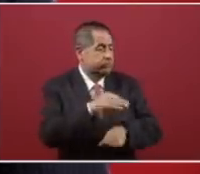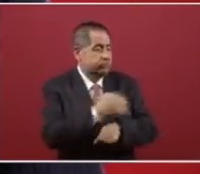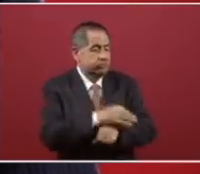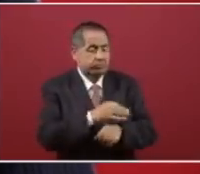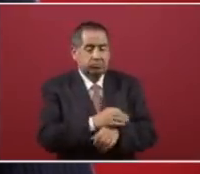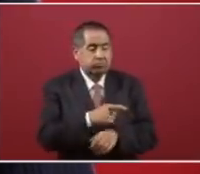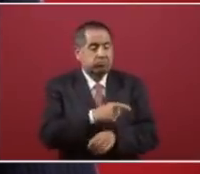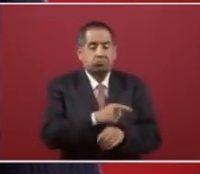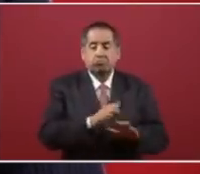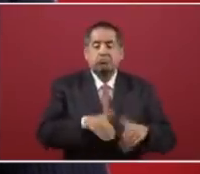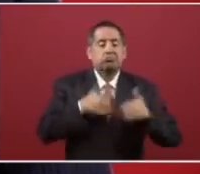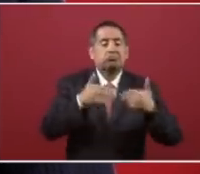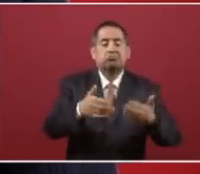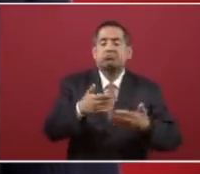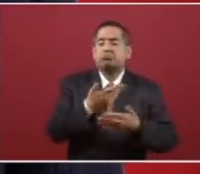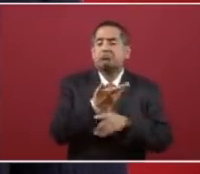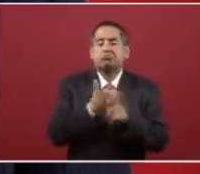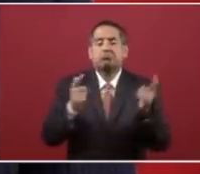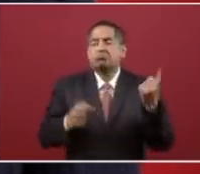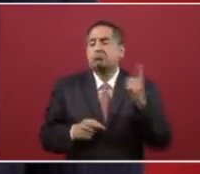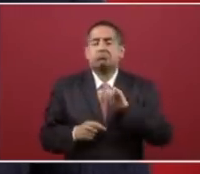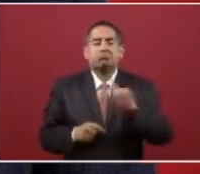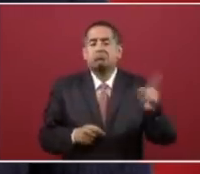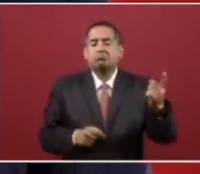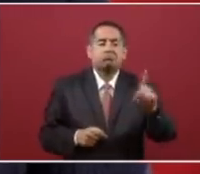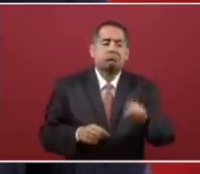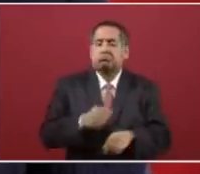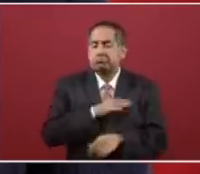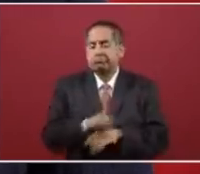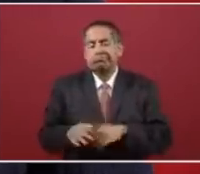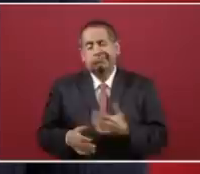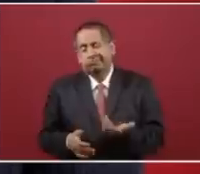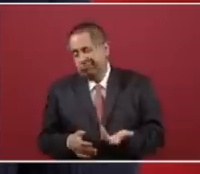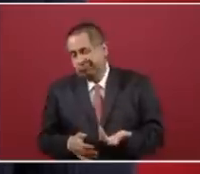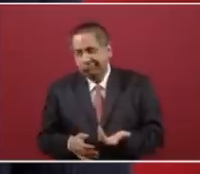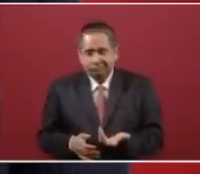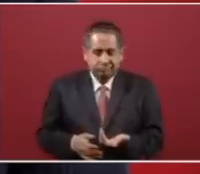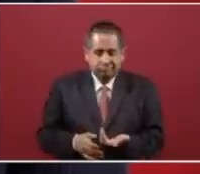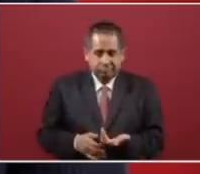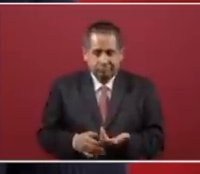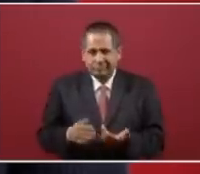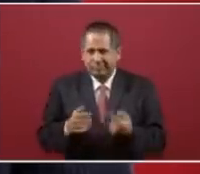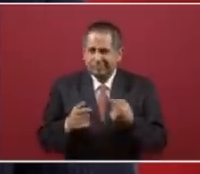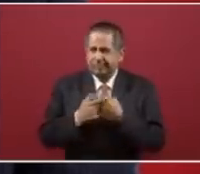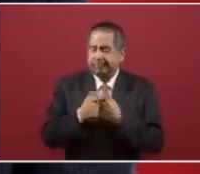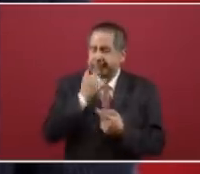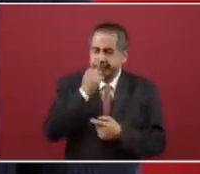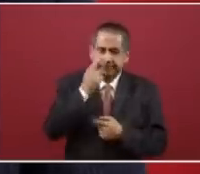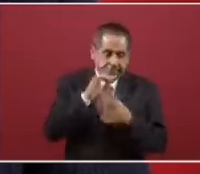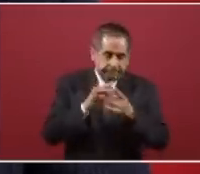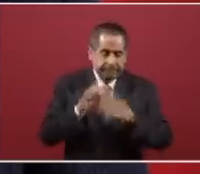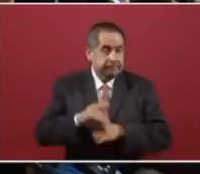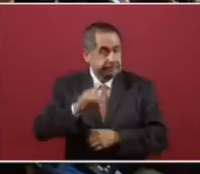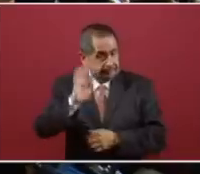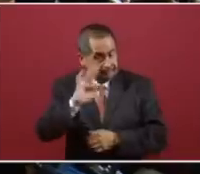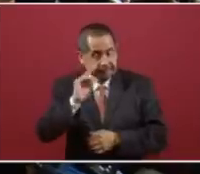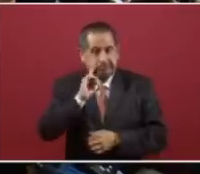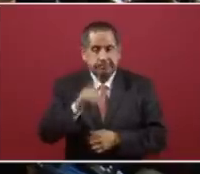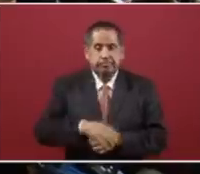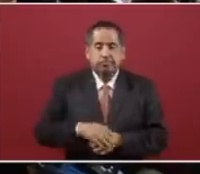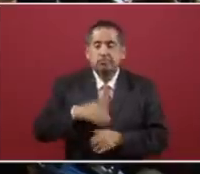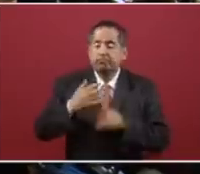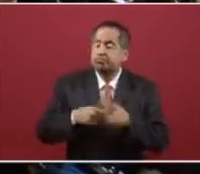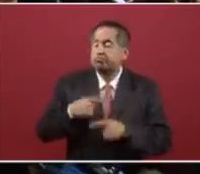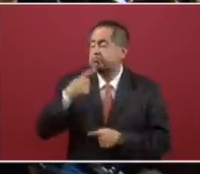desarrollarán el proceso en libertad esto tiene una connotación relevante y quad si el asunto se judicial